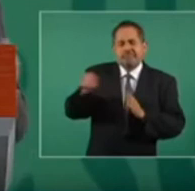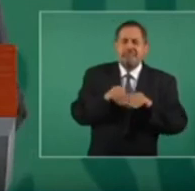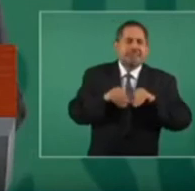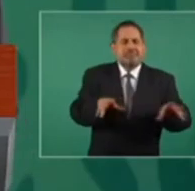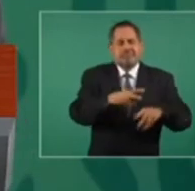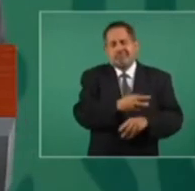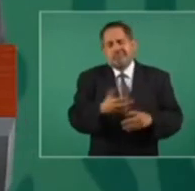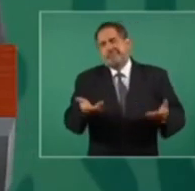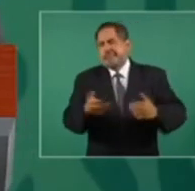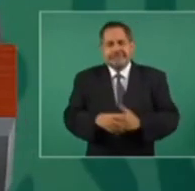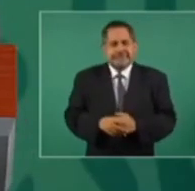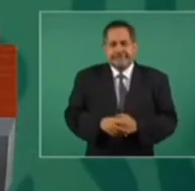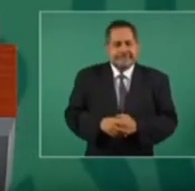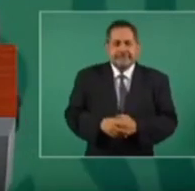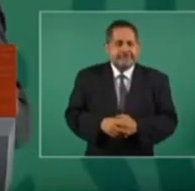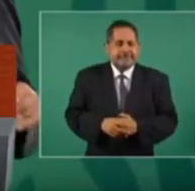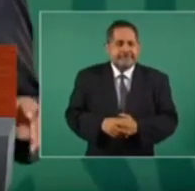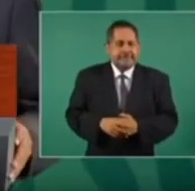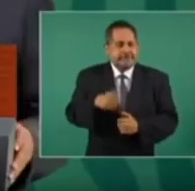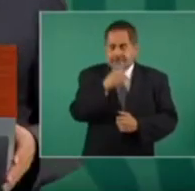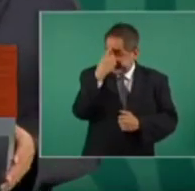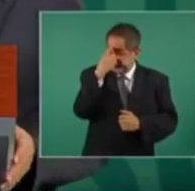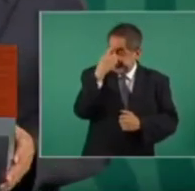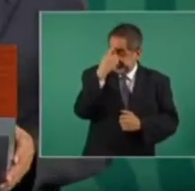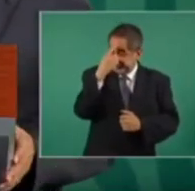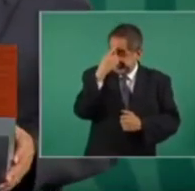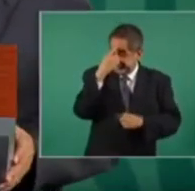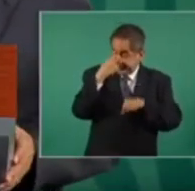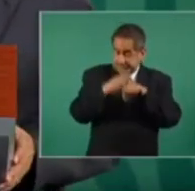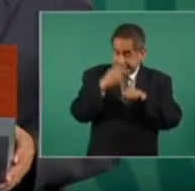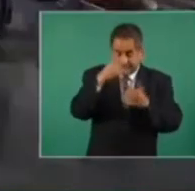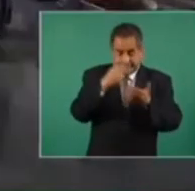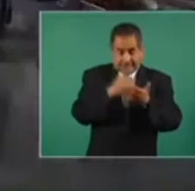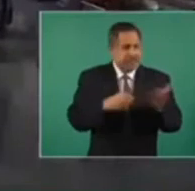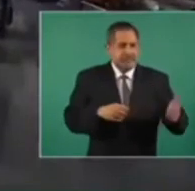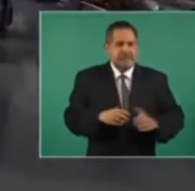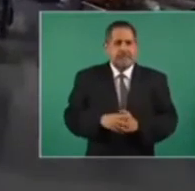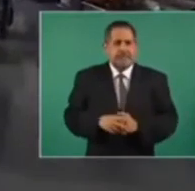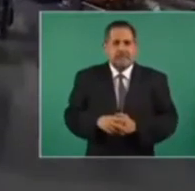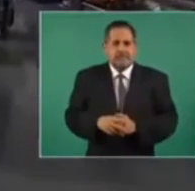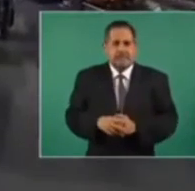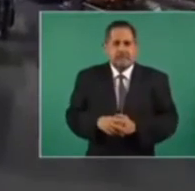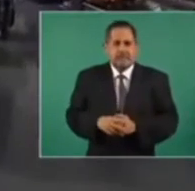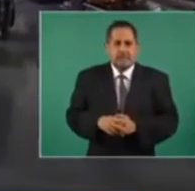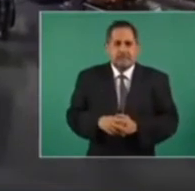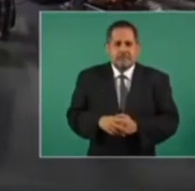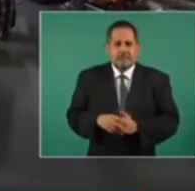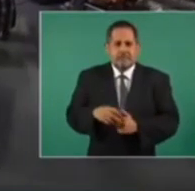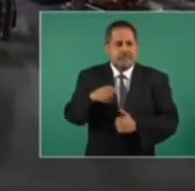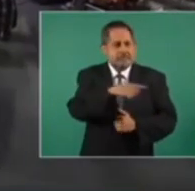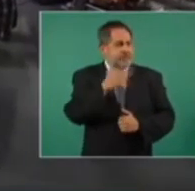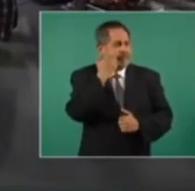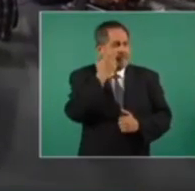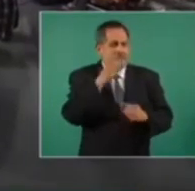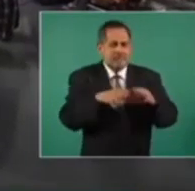Pero sí, es una obsesión. Es el sesgo que se le da a la información. Sí, la mala leche.